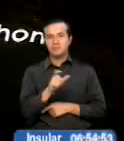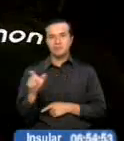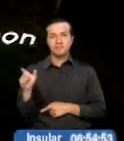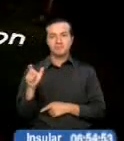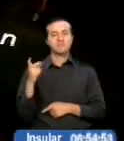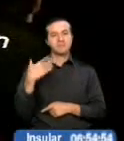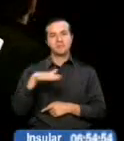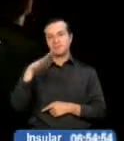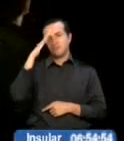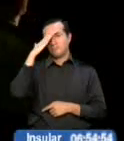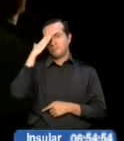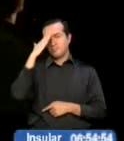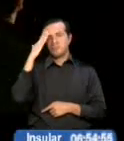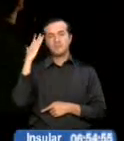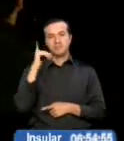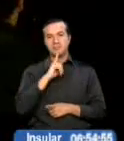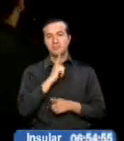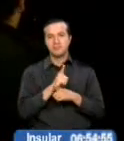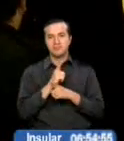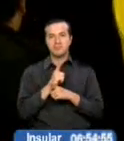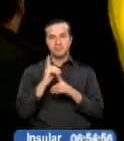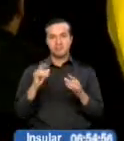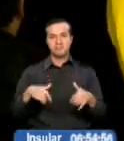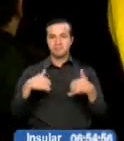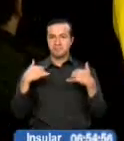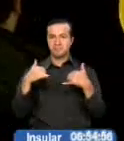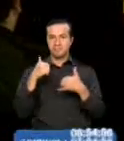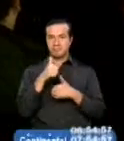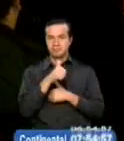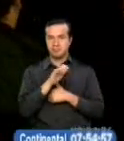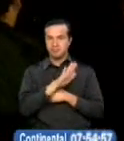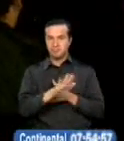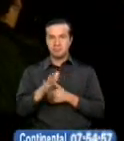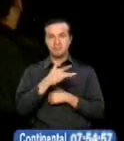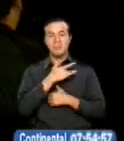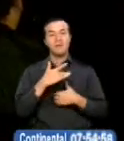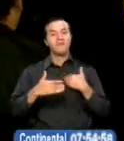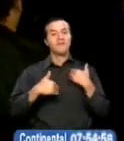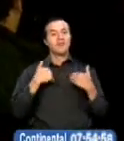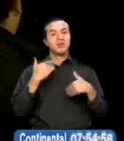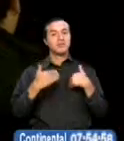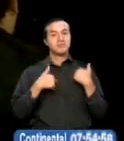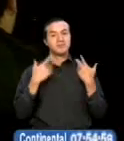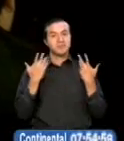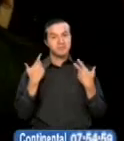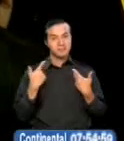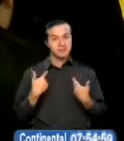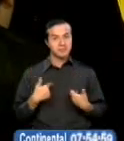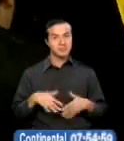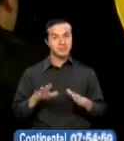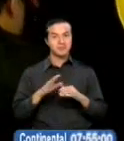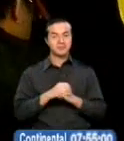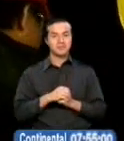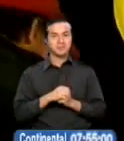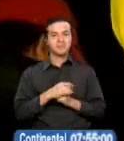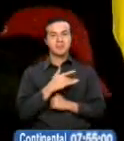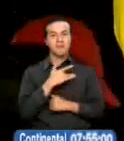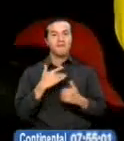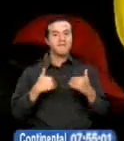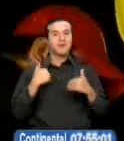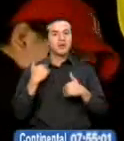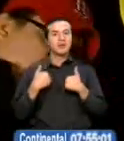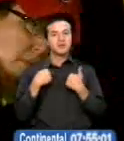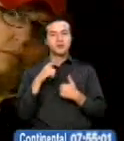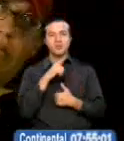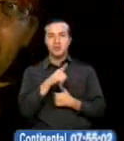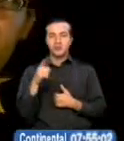lo hicimos y le pudimos dar un título para que ustedes estén muy contentos. Así que nosotros estamos más que felices porque ustedes